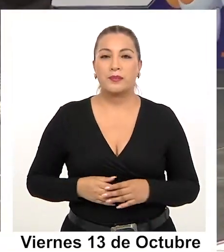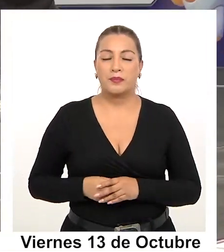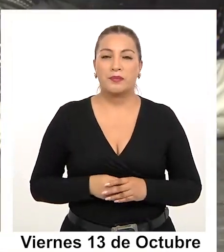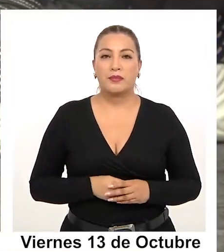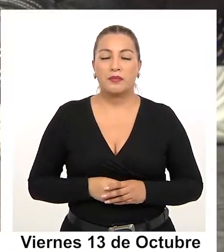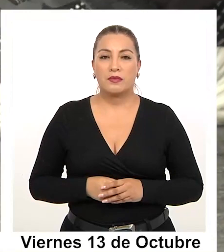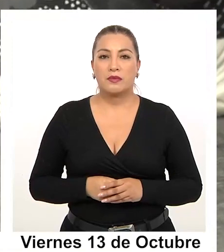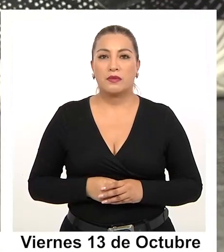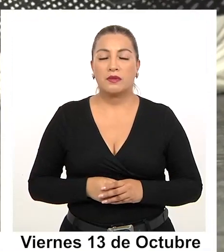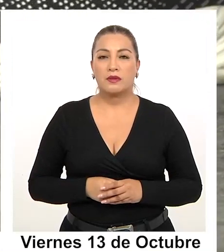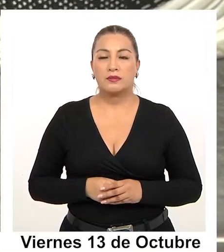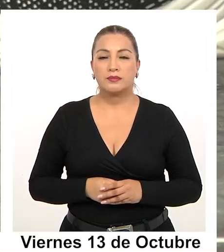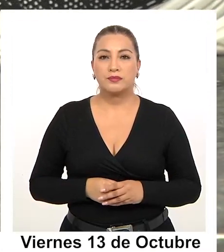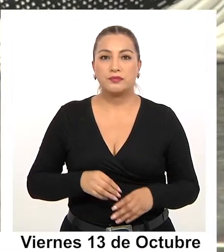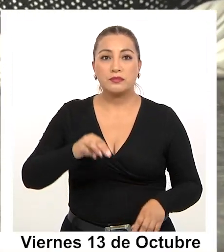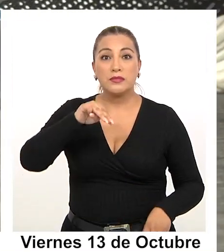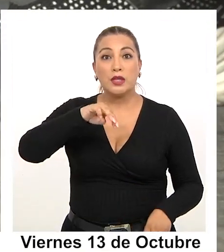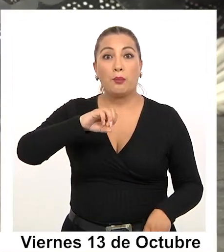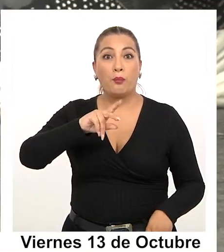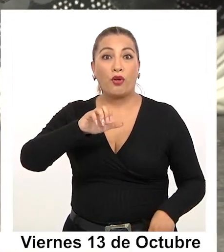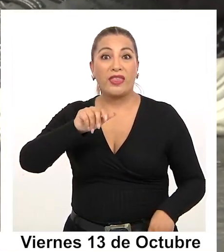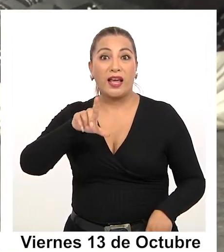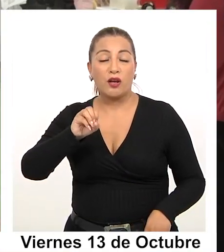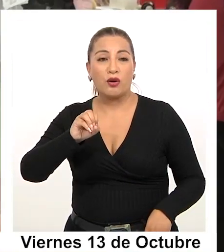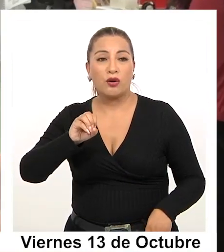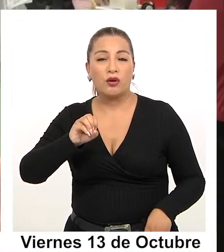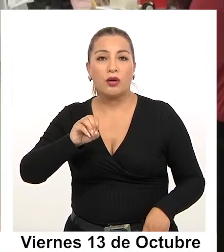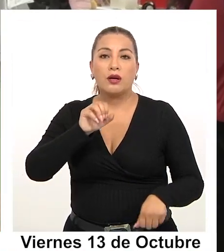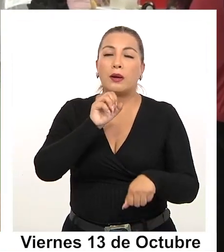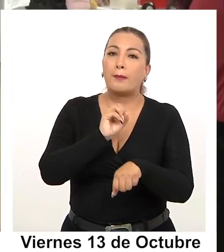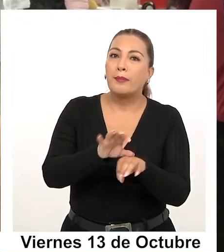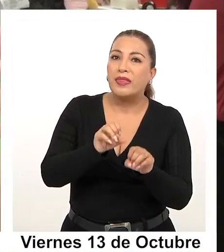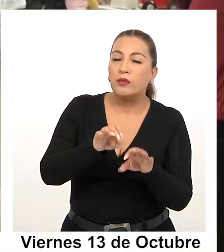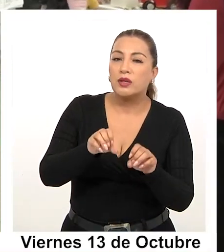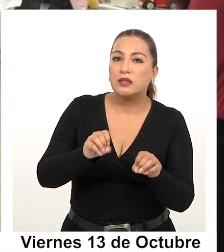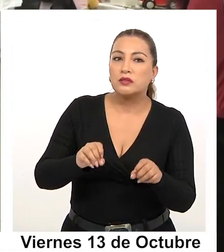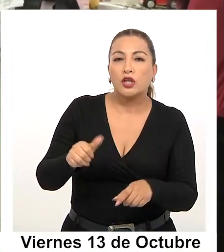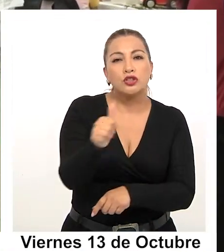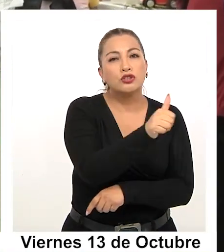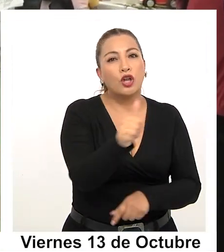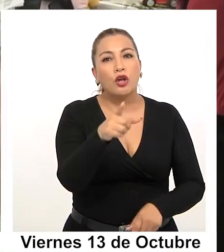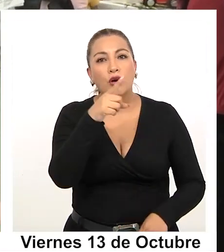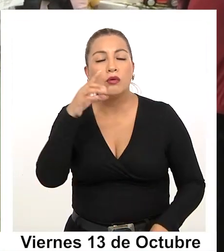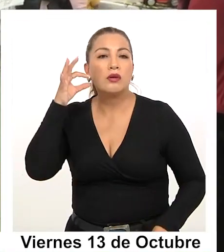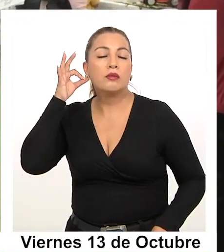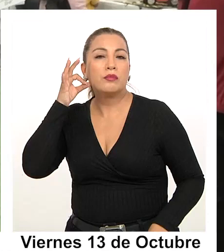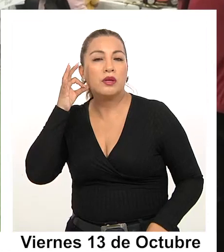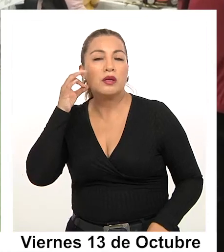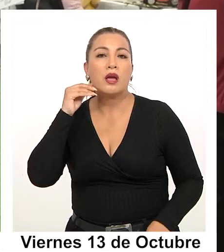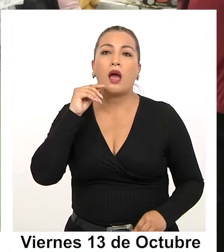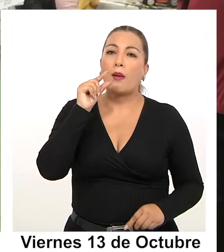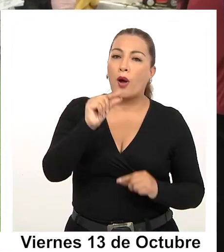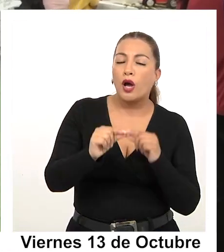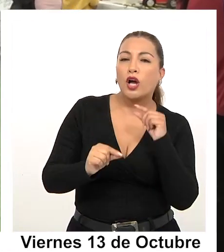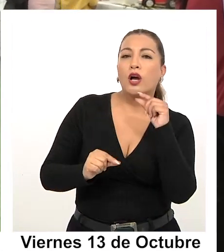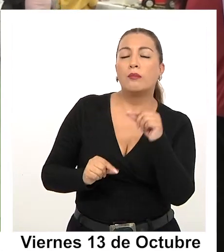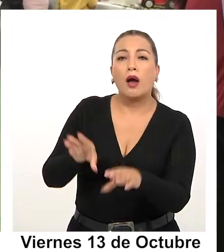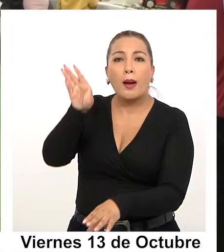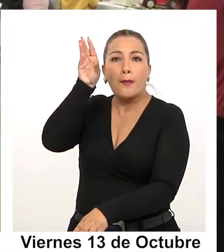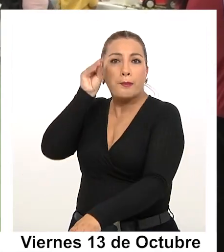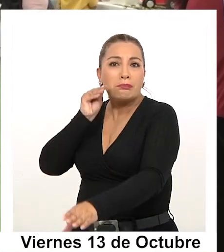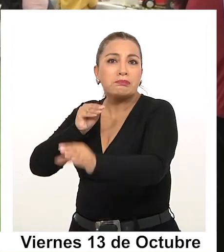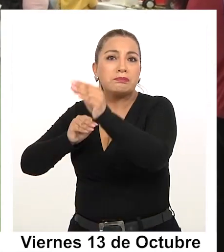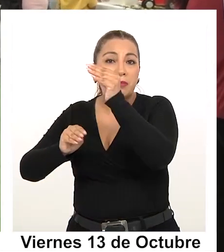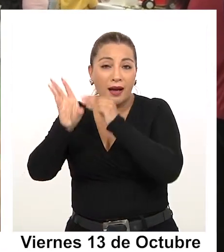El modelo pedagógico permite que todos y todas aprendan de acuerdo a su ritmo, a su forma